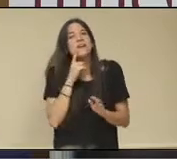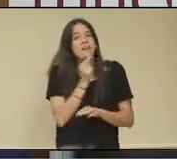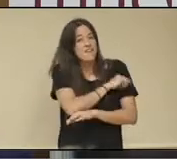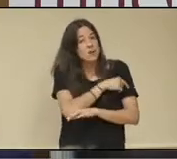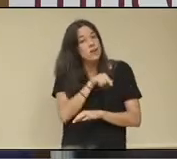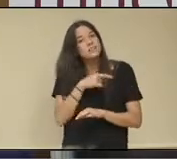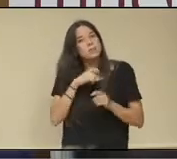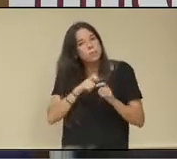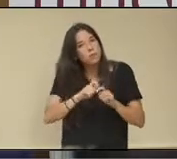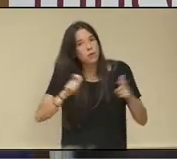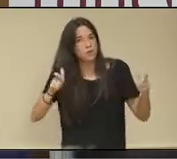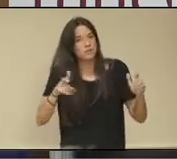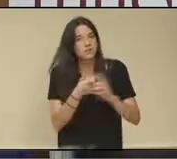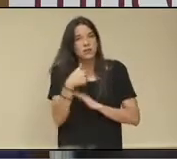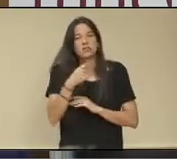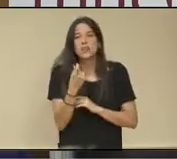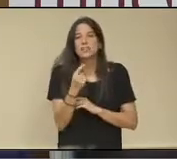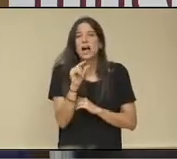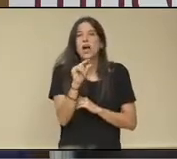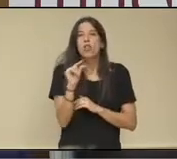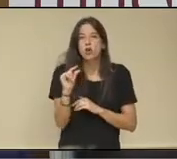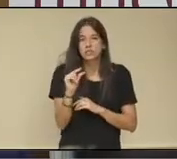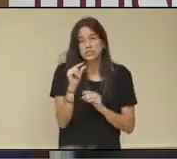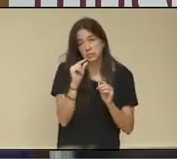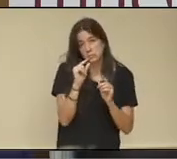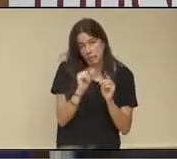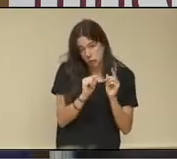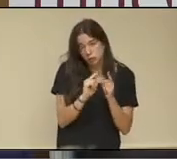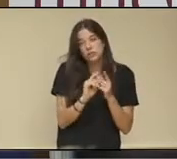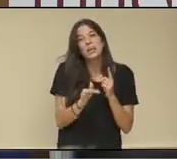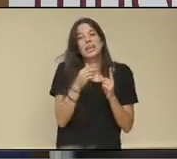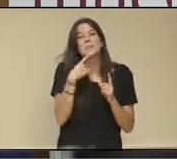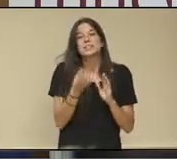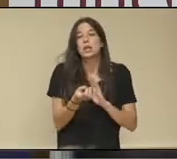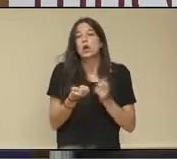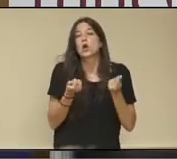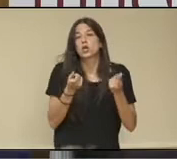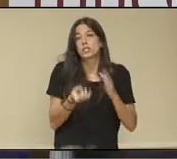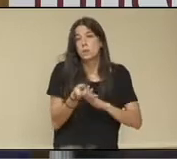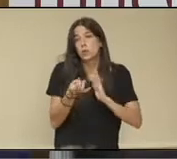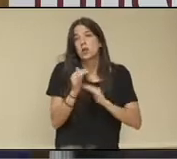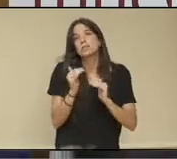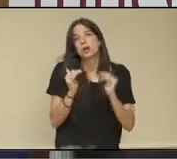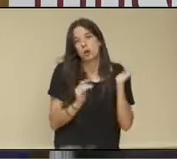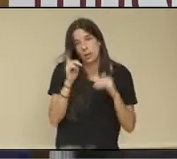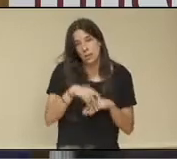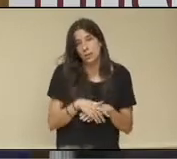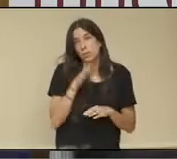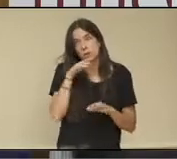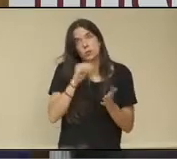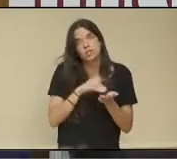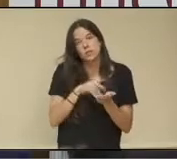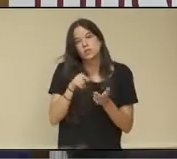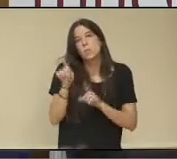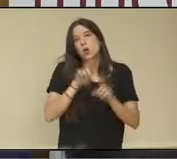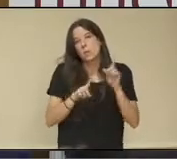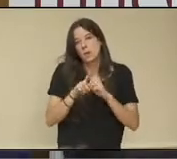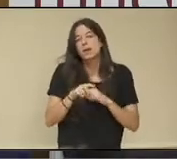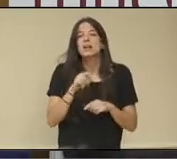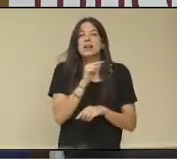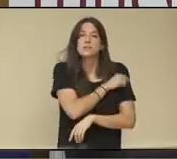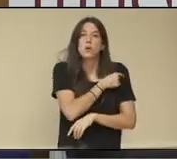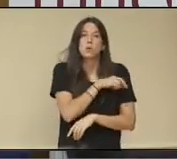que necesitamos dosis más bajas y que el coste de producción será menor, que esto es uno de los inconvenientes de las vacunas de